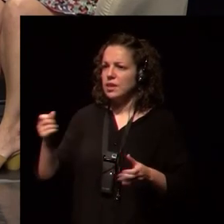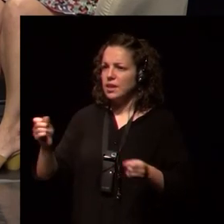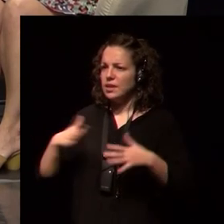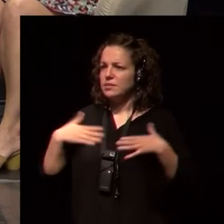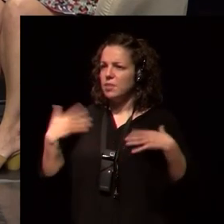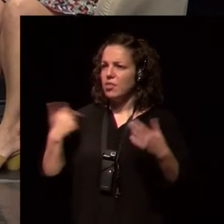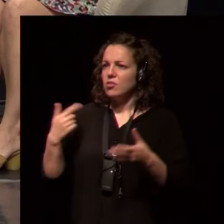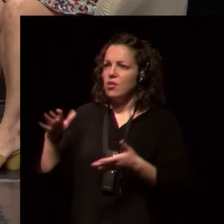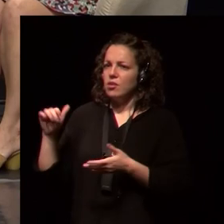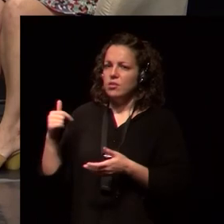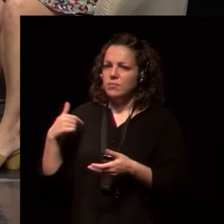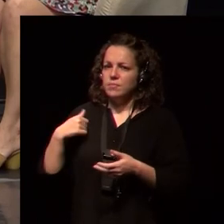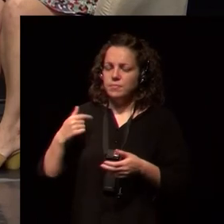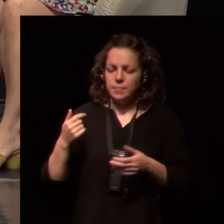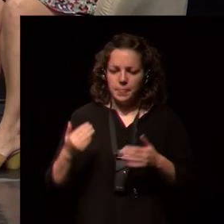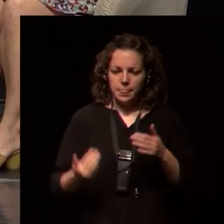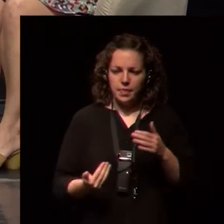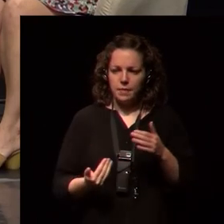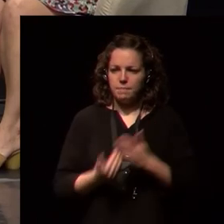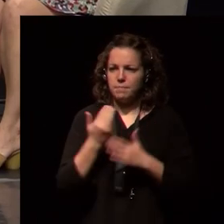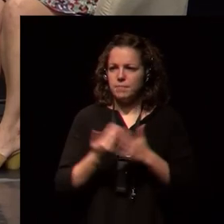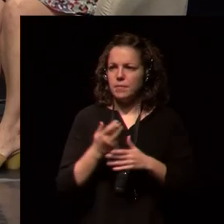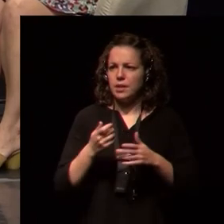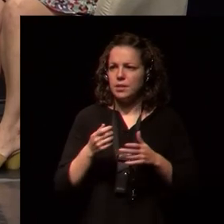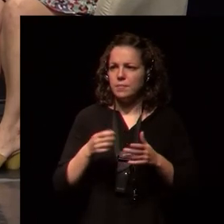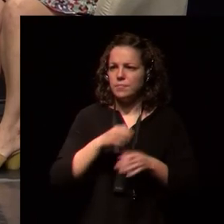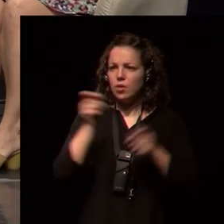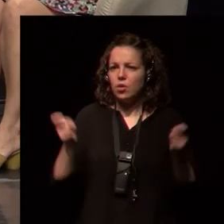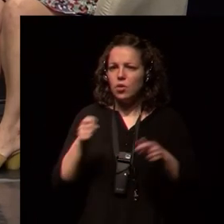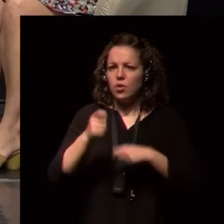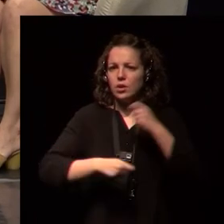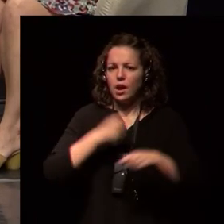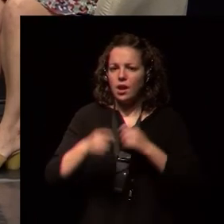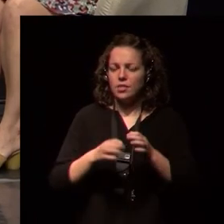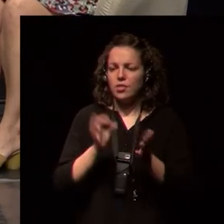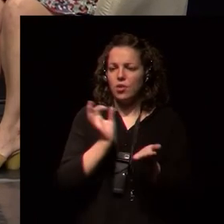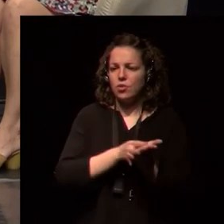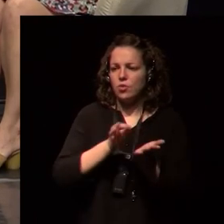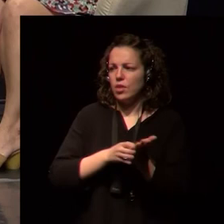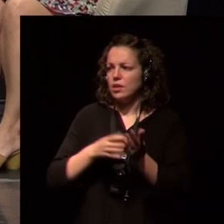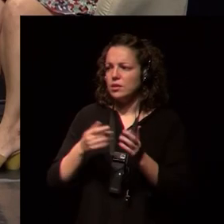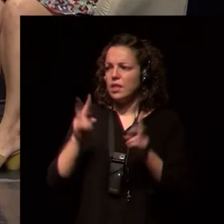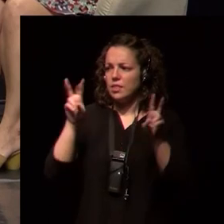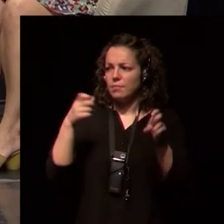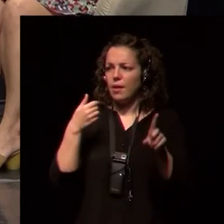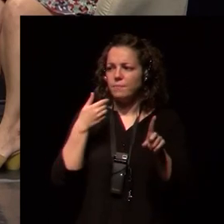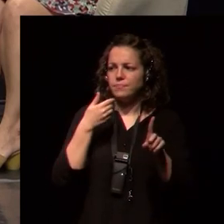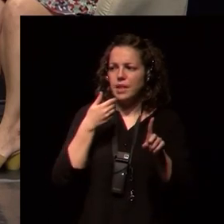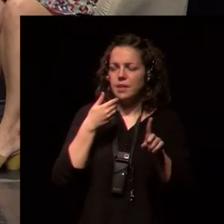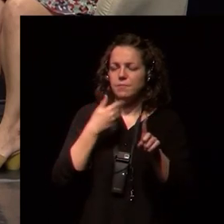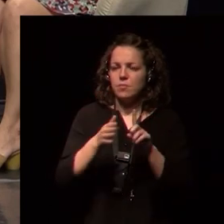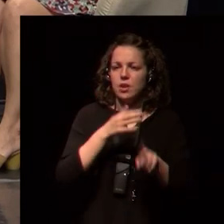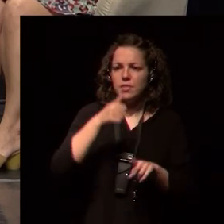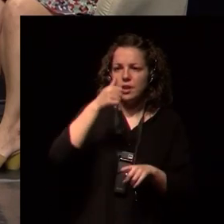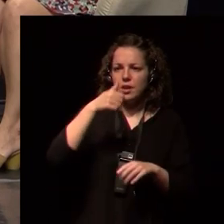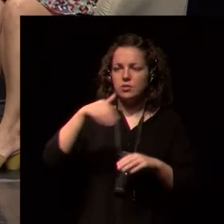a parte de la organización del segundo Foro Mundial de Ciudades sobre Violencias Urbanas y